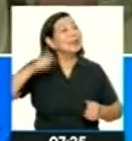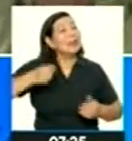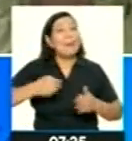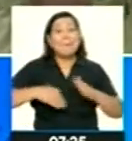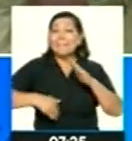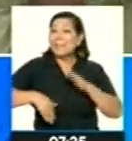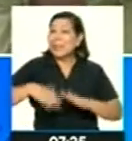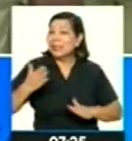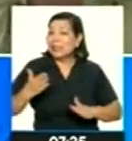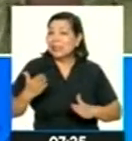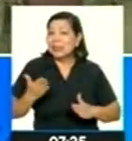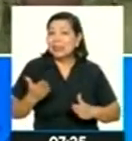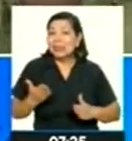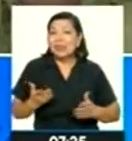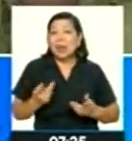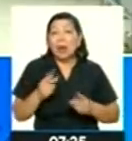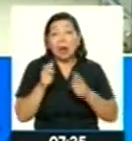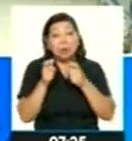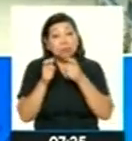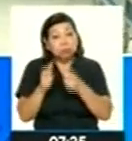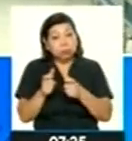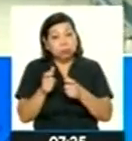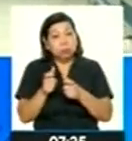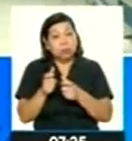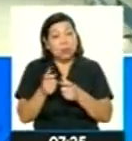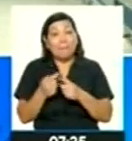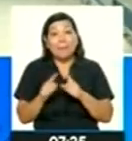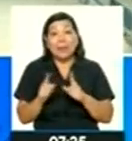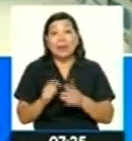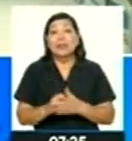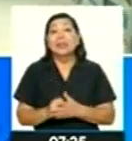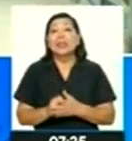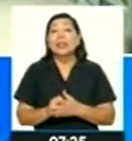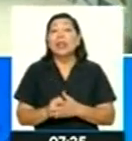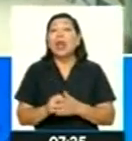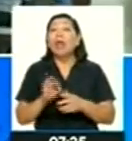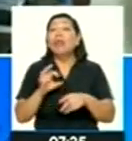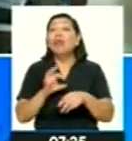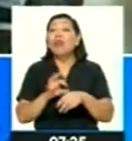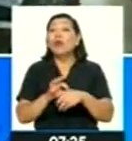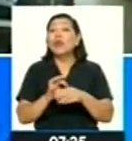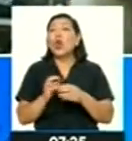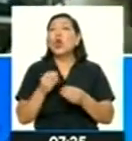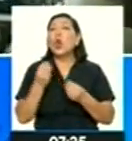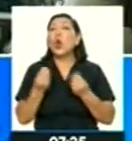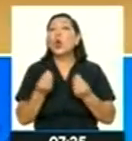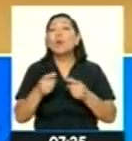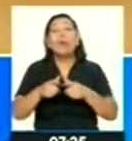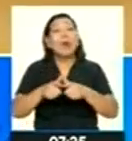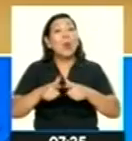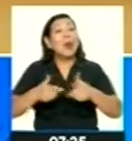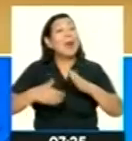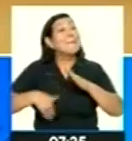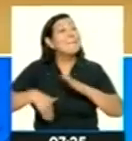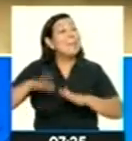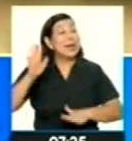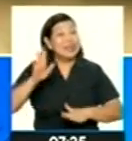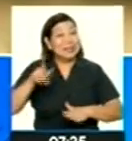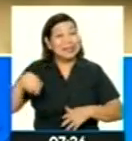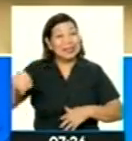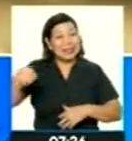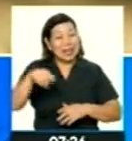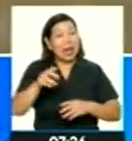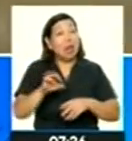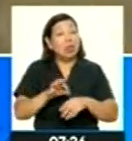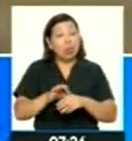implementación de unidades de vigilancia clínica que se llaman las UbiClin. Uh-huh. Y eso se está haciendo en los lugares donde hay muchos casos, y